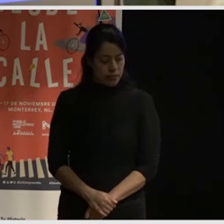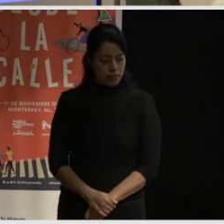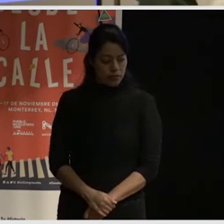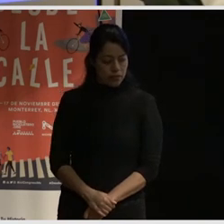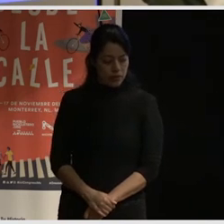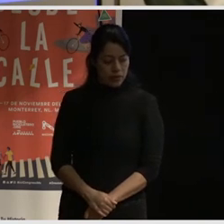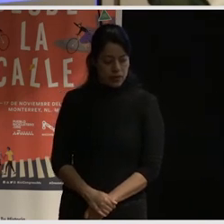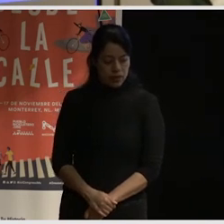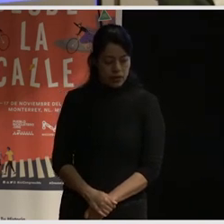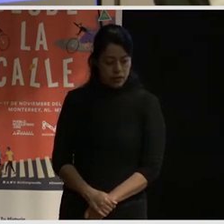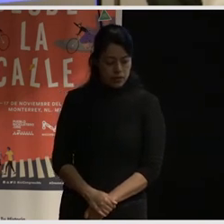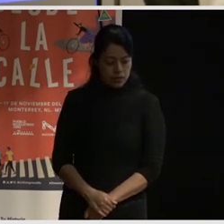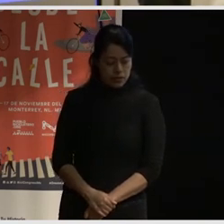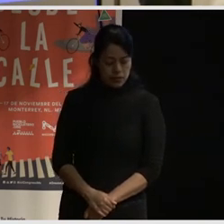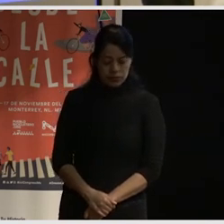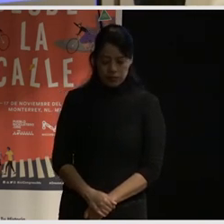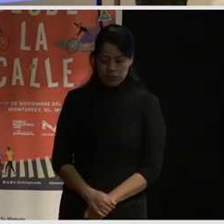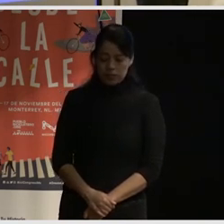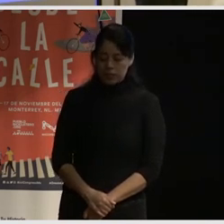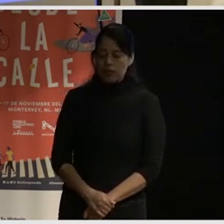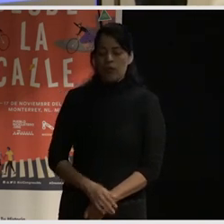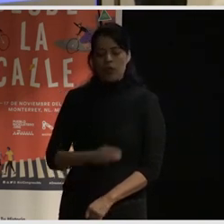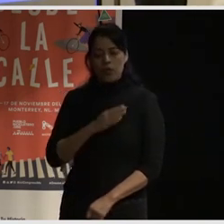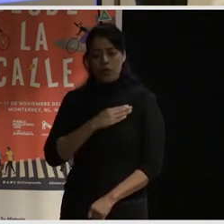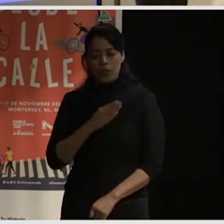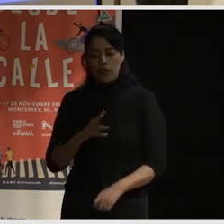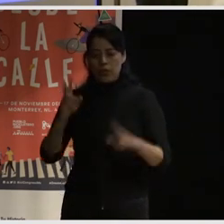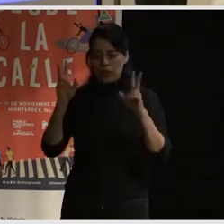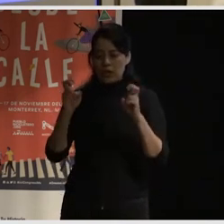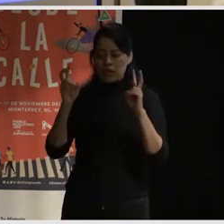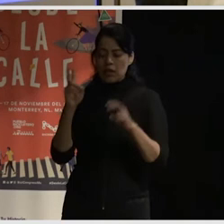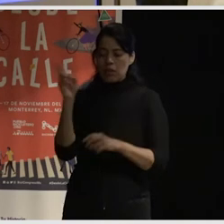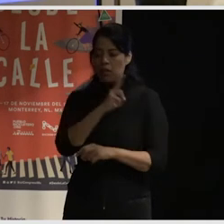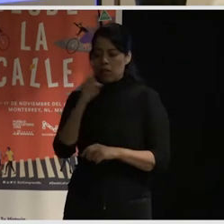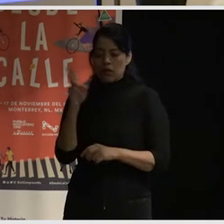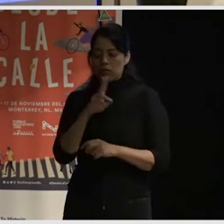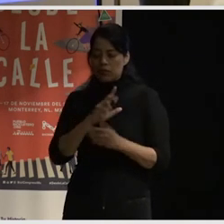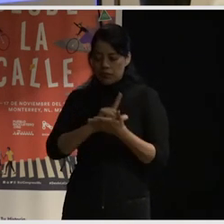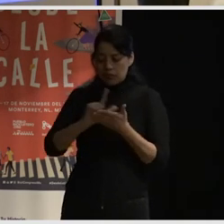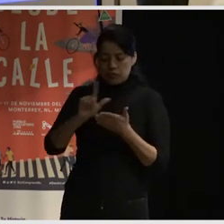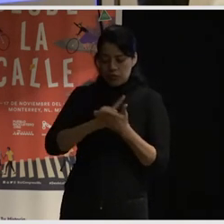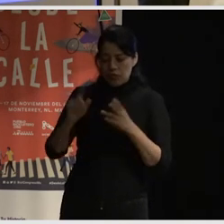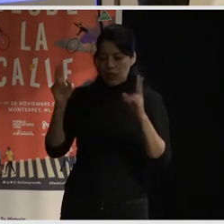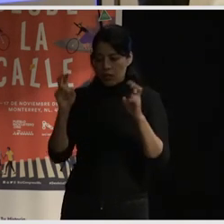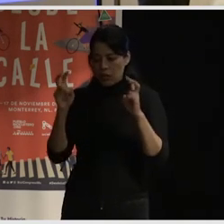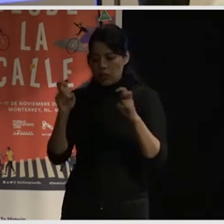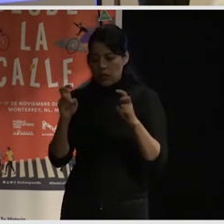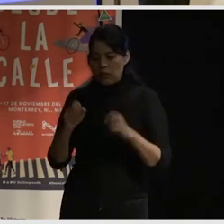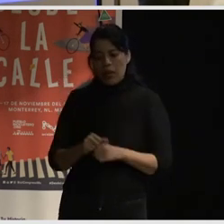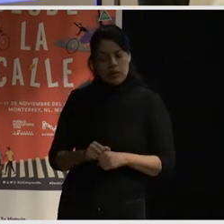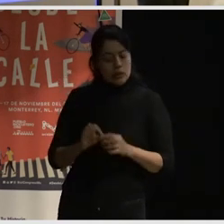muy bien bueno pues no cabe duda que el tema del aire limpio es un tema de orden